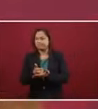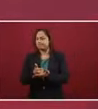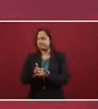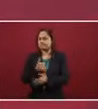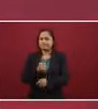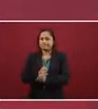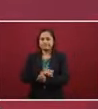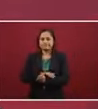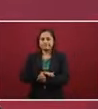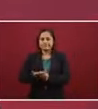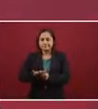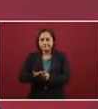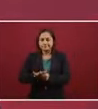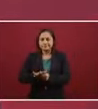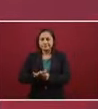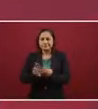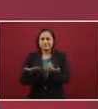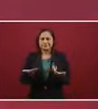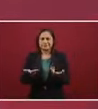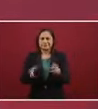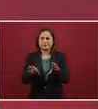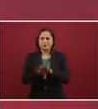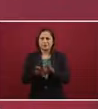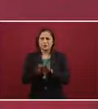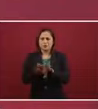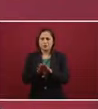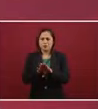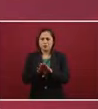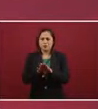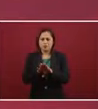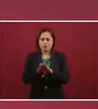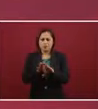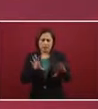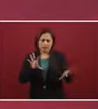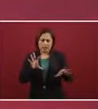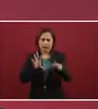Porque si no hay frontera, si no hay una